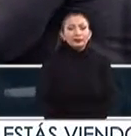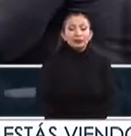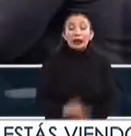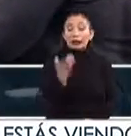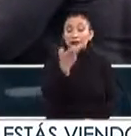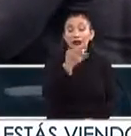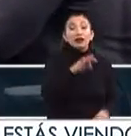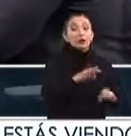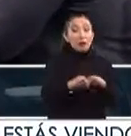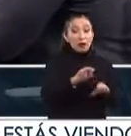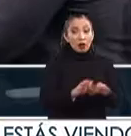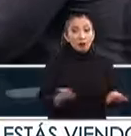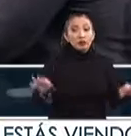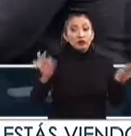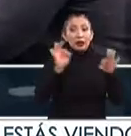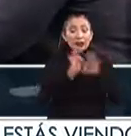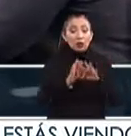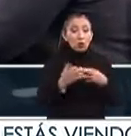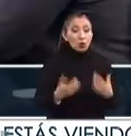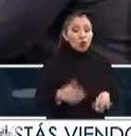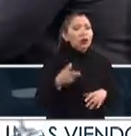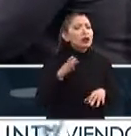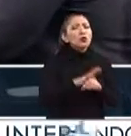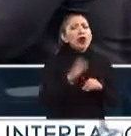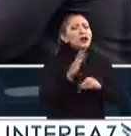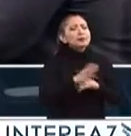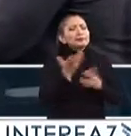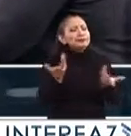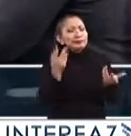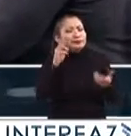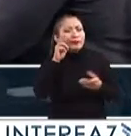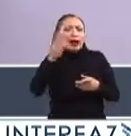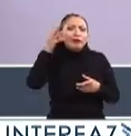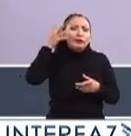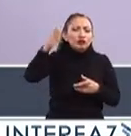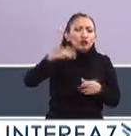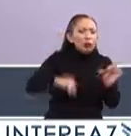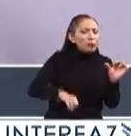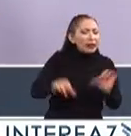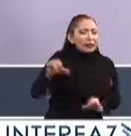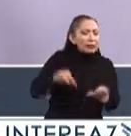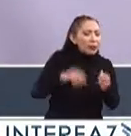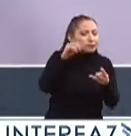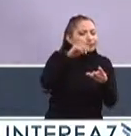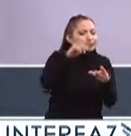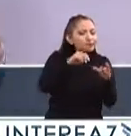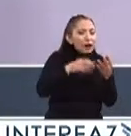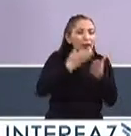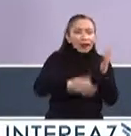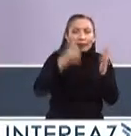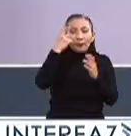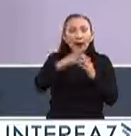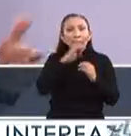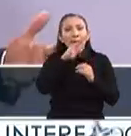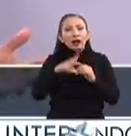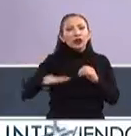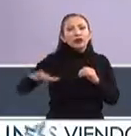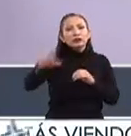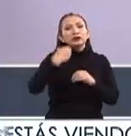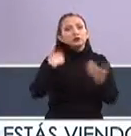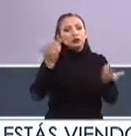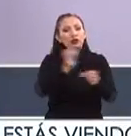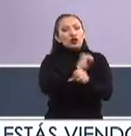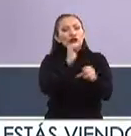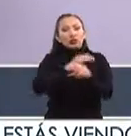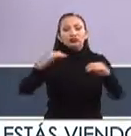es un trabajo muy importante. ¿Y qué estrategias visualizan ustedes o han entendido que hace falta para mejorar toda esta